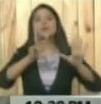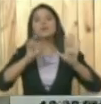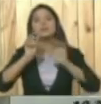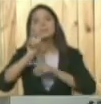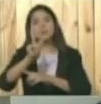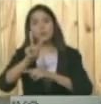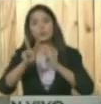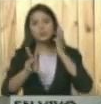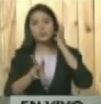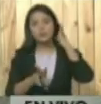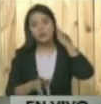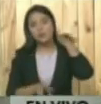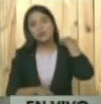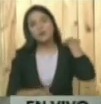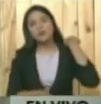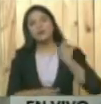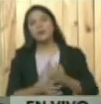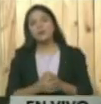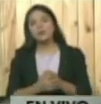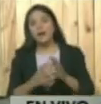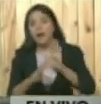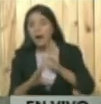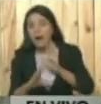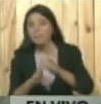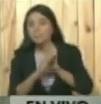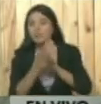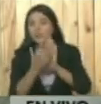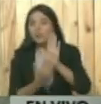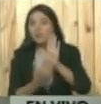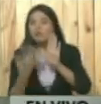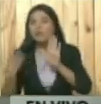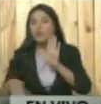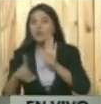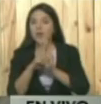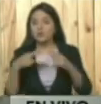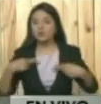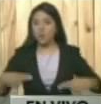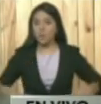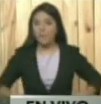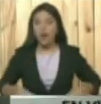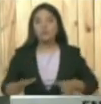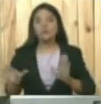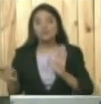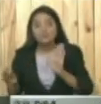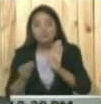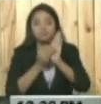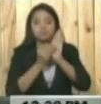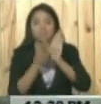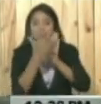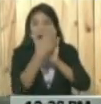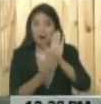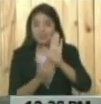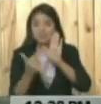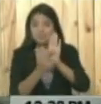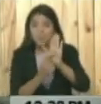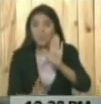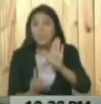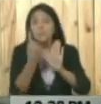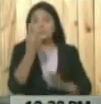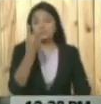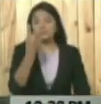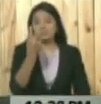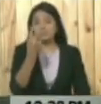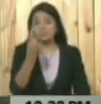82 del capítulo de los derechos humanos se recoge por primera vez